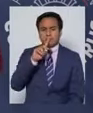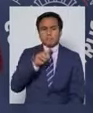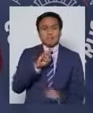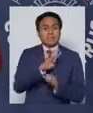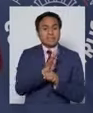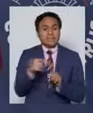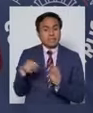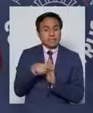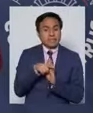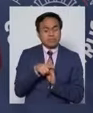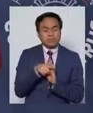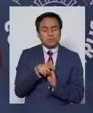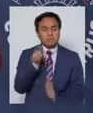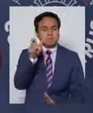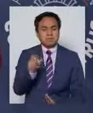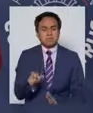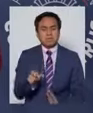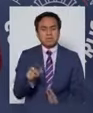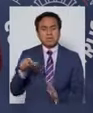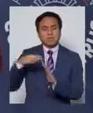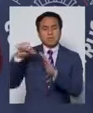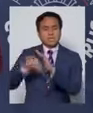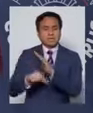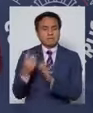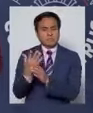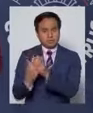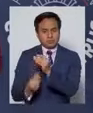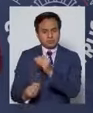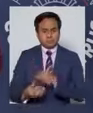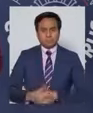esa persona termina su periodo de cuarentena.